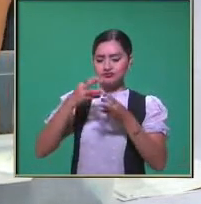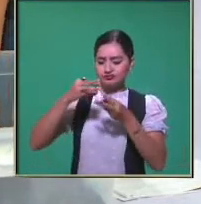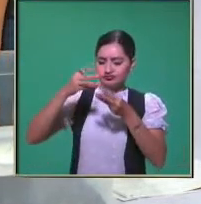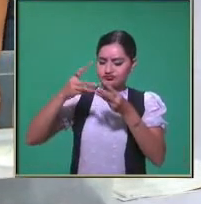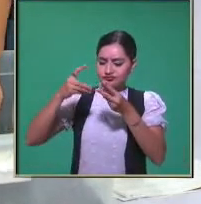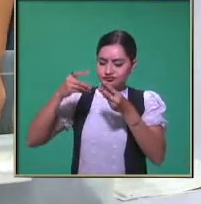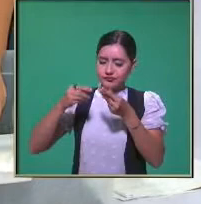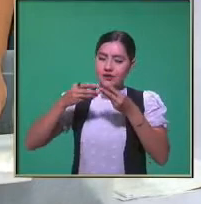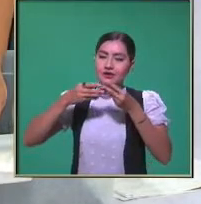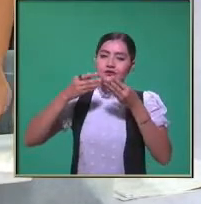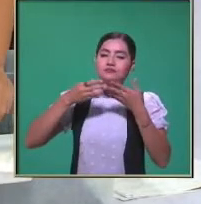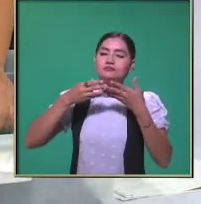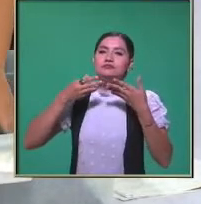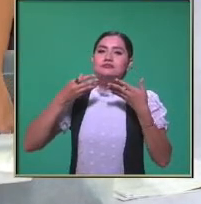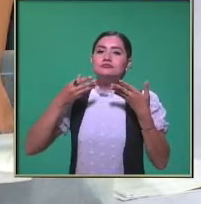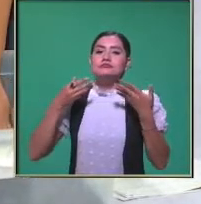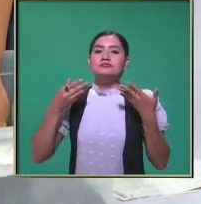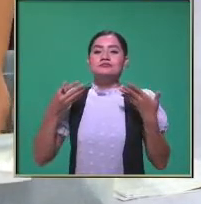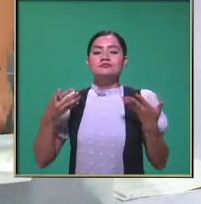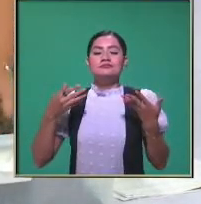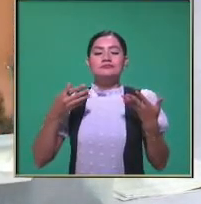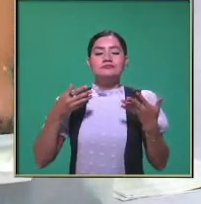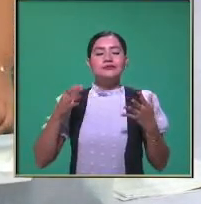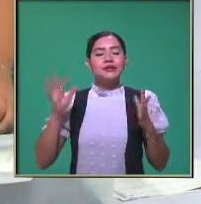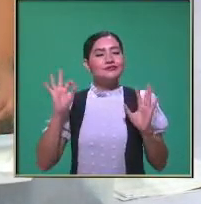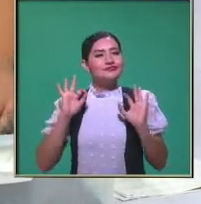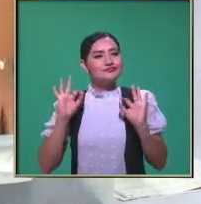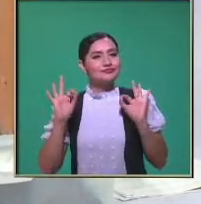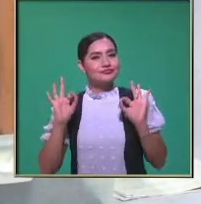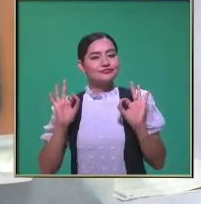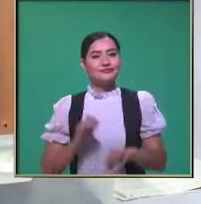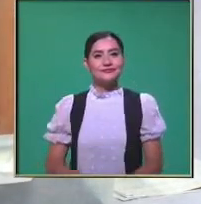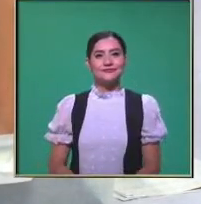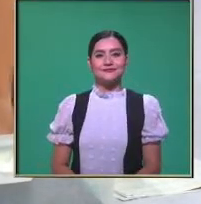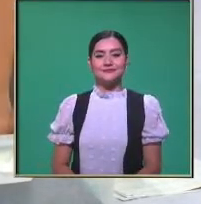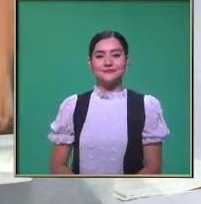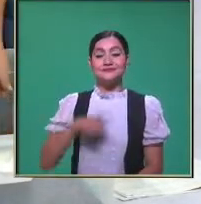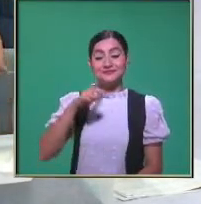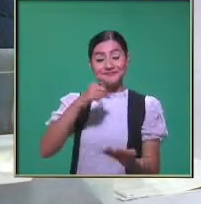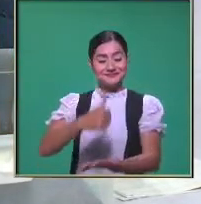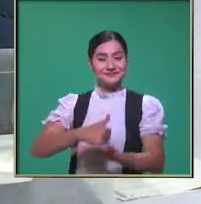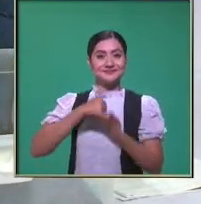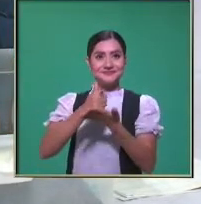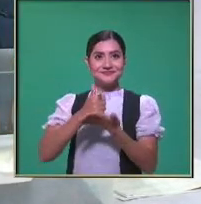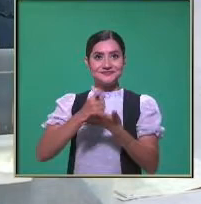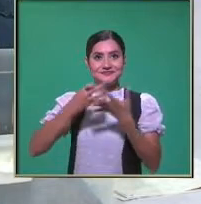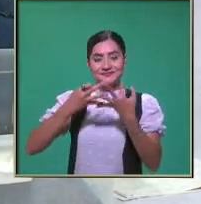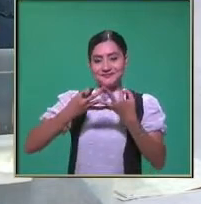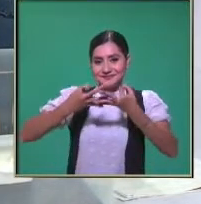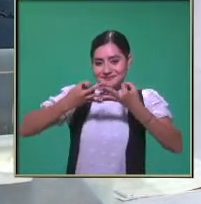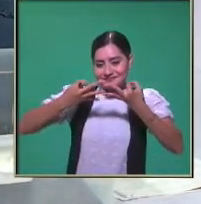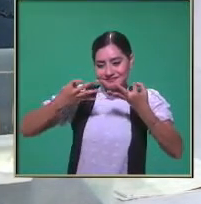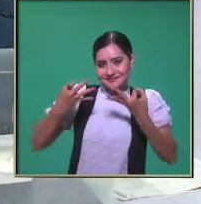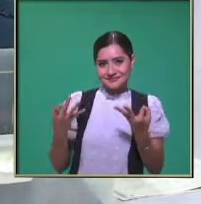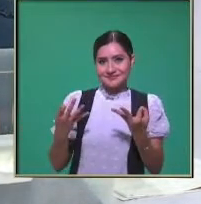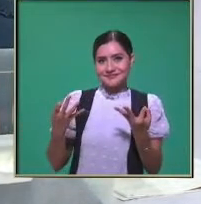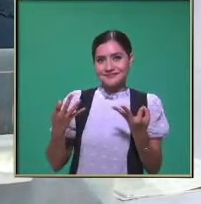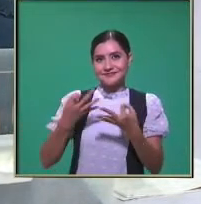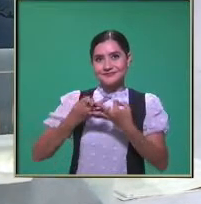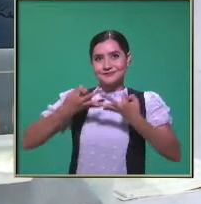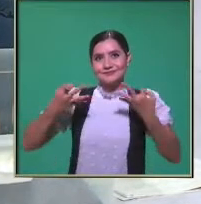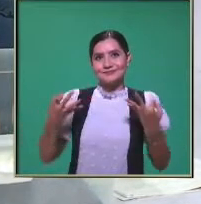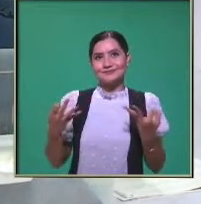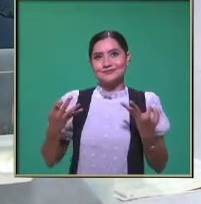súper rico, en fin, muchas cosas que nos ofrece este elemento y es la tierra. La